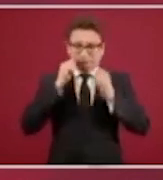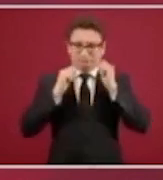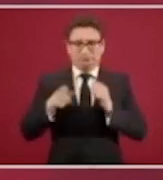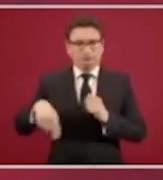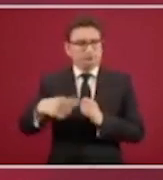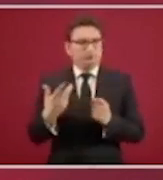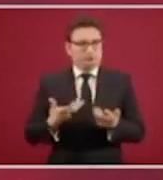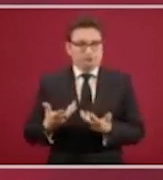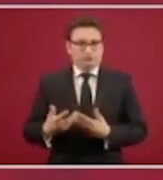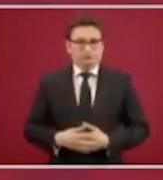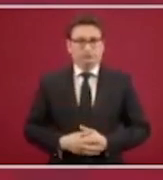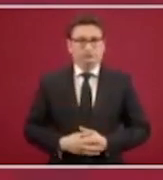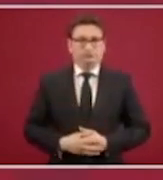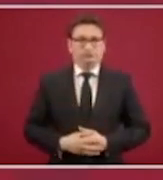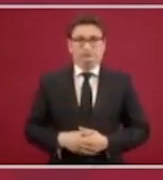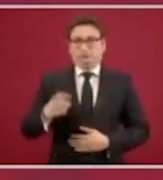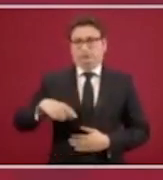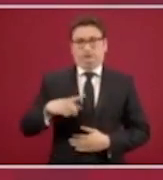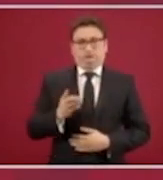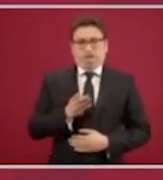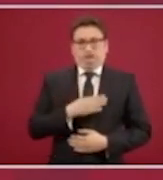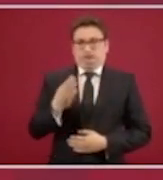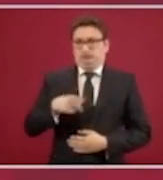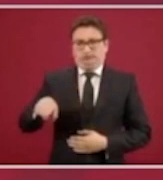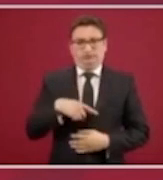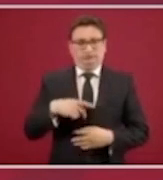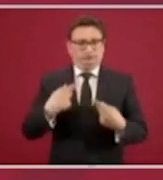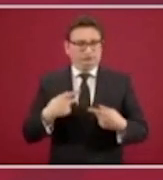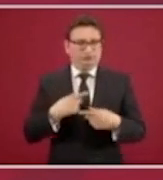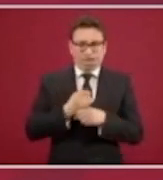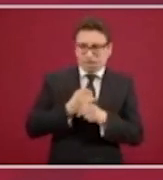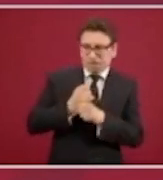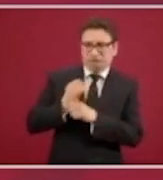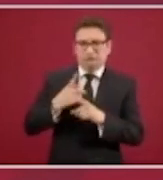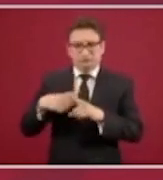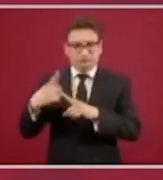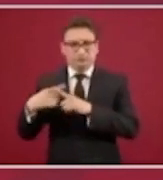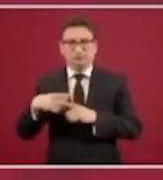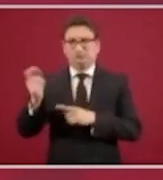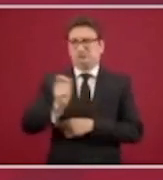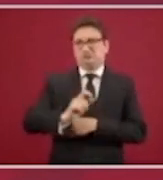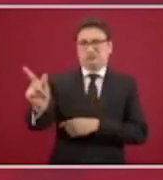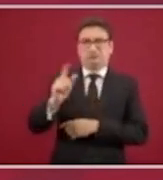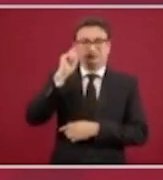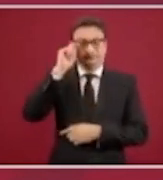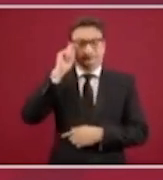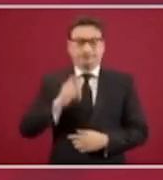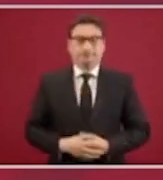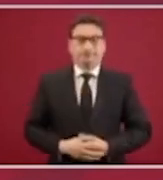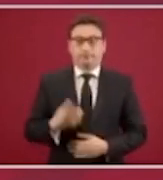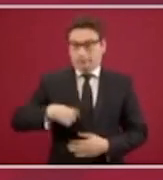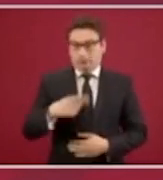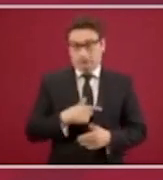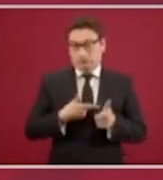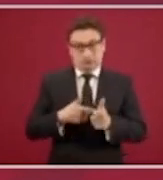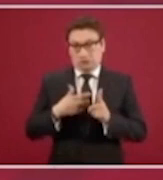son muy buenos los técnicos, los investigadores, los profesionales. Nosotros